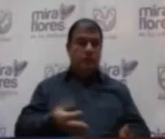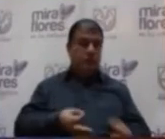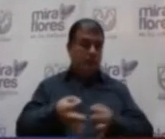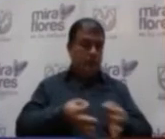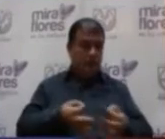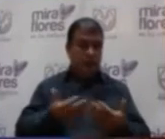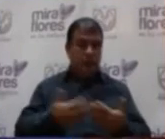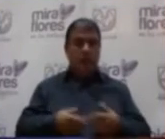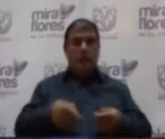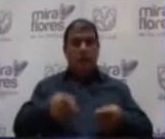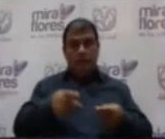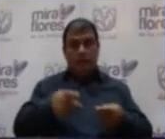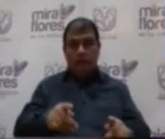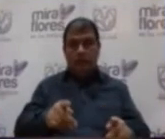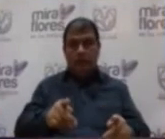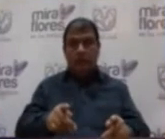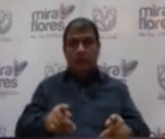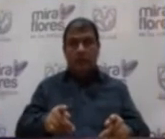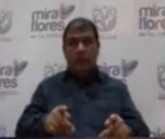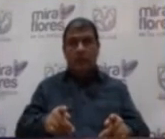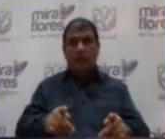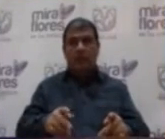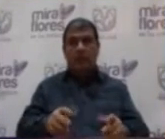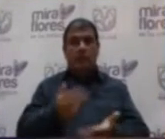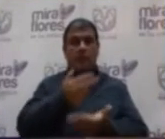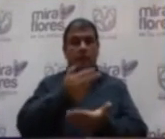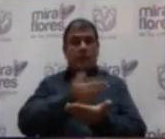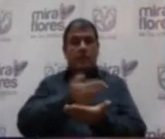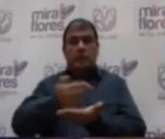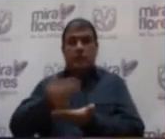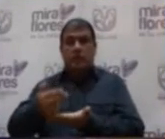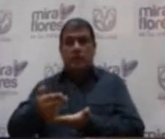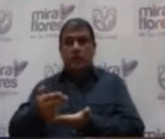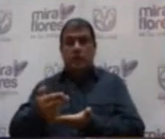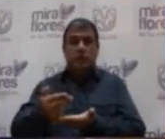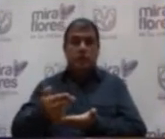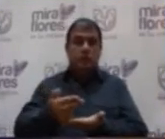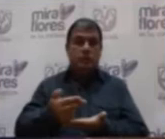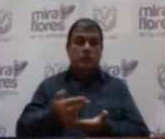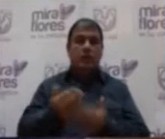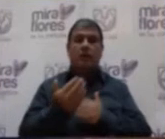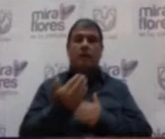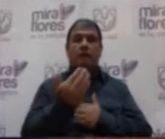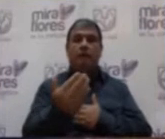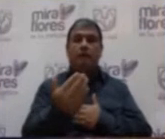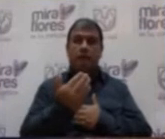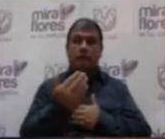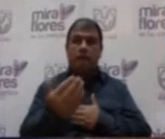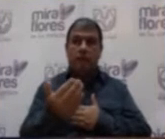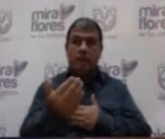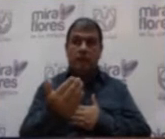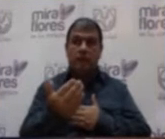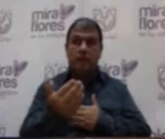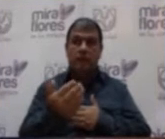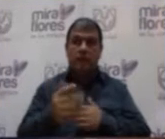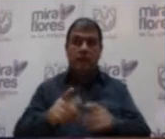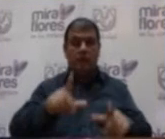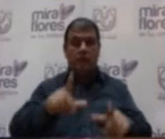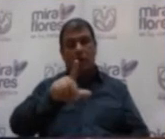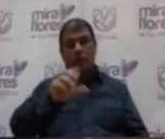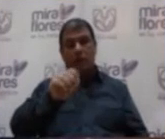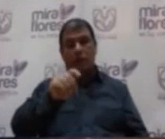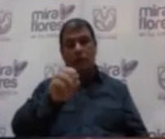que permitirse estacionamientos en el frente de lotes